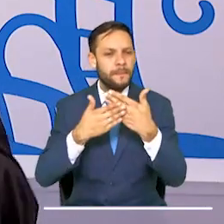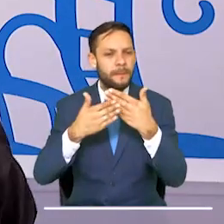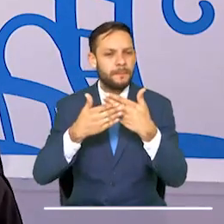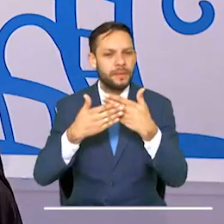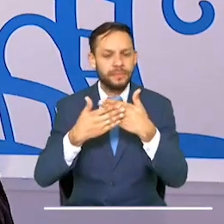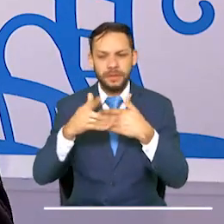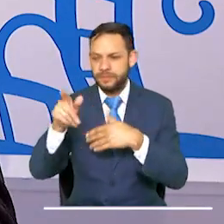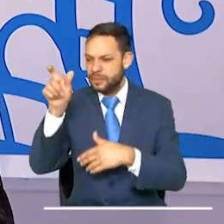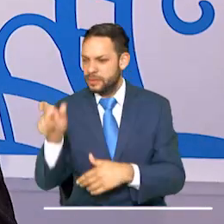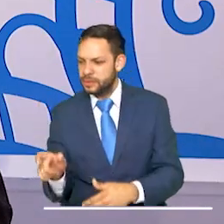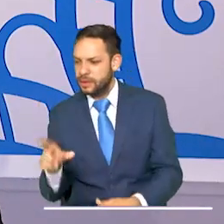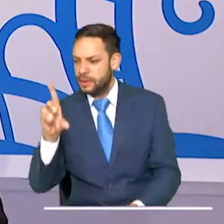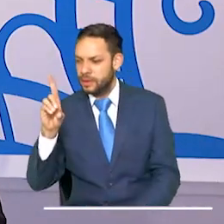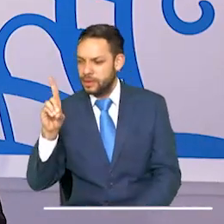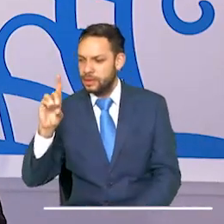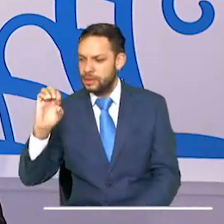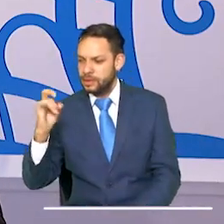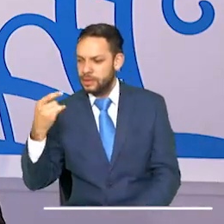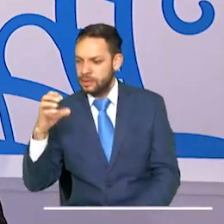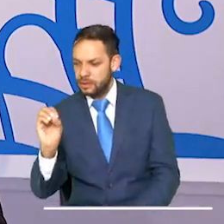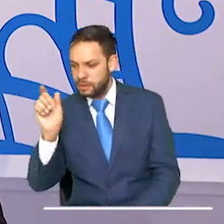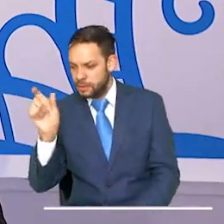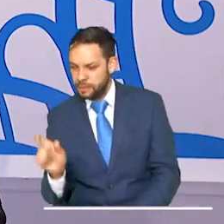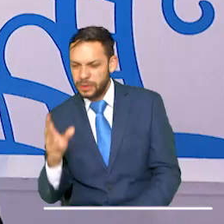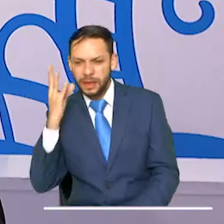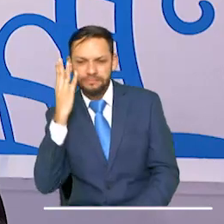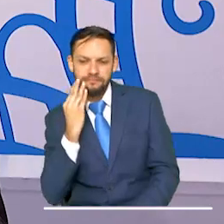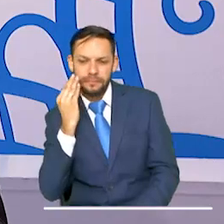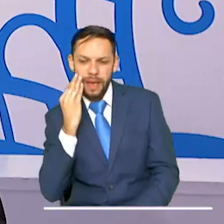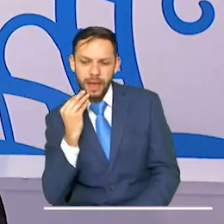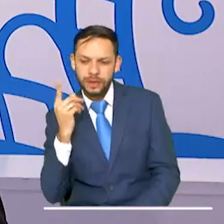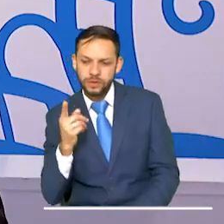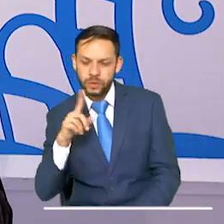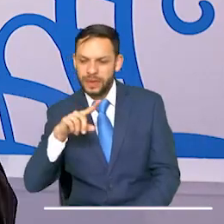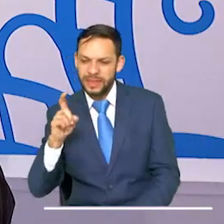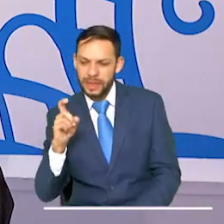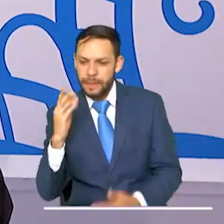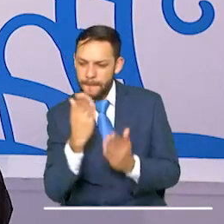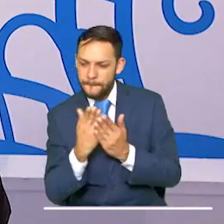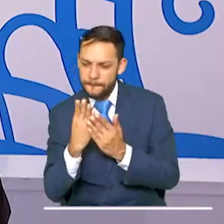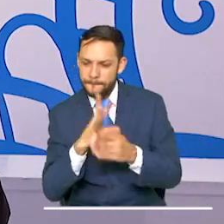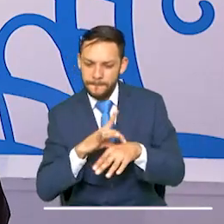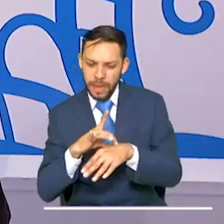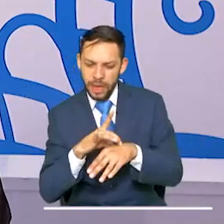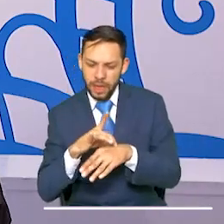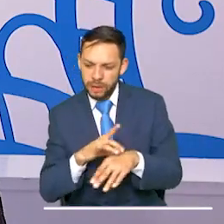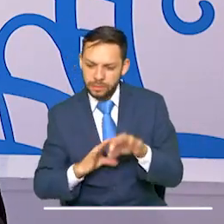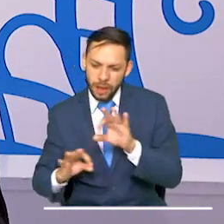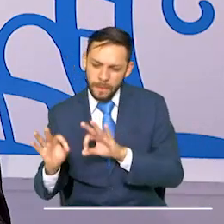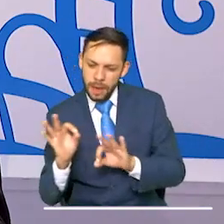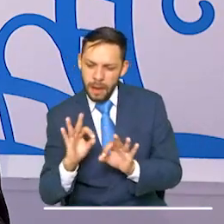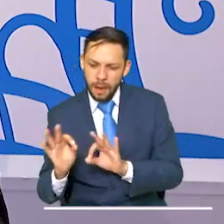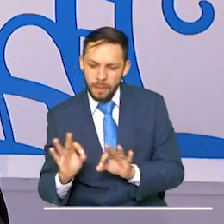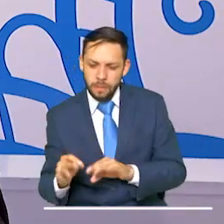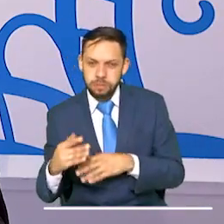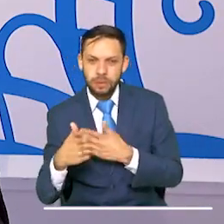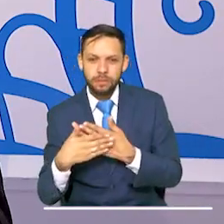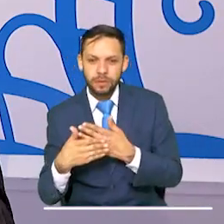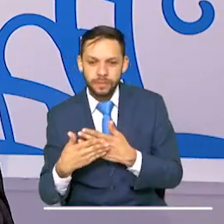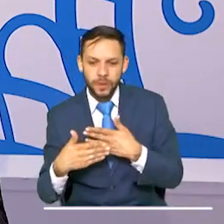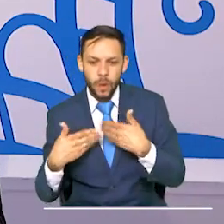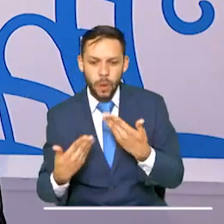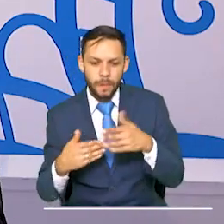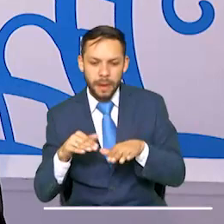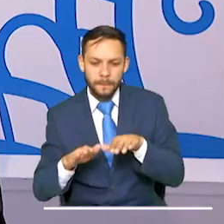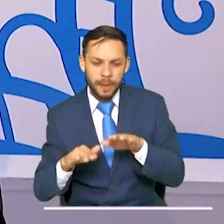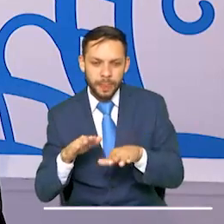y Otoniel van a ampliar un poco más desde un punto de vista médico, buscamos también de que sea un diplomado que tenga una mirada desde